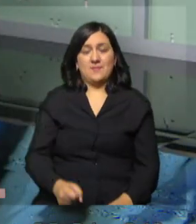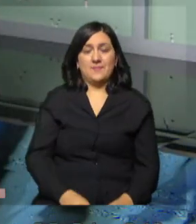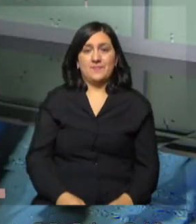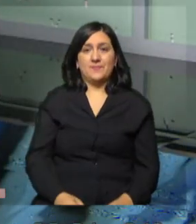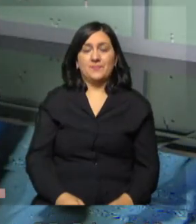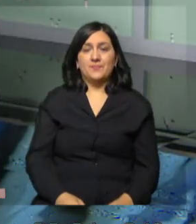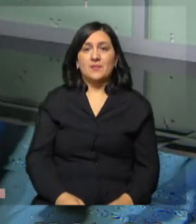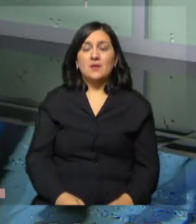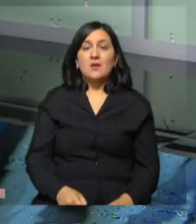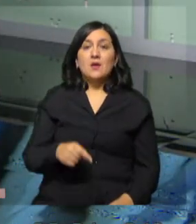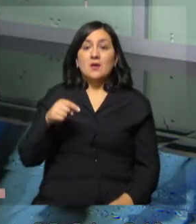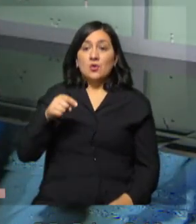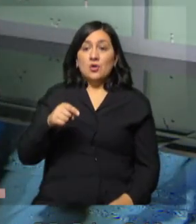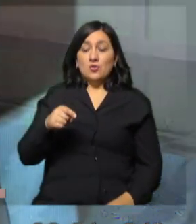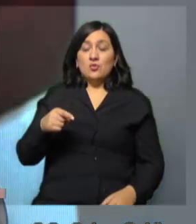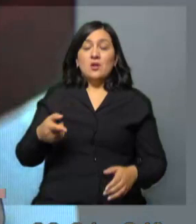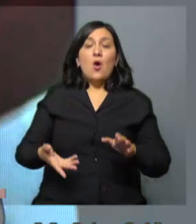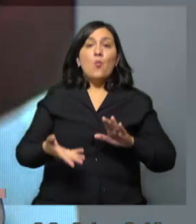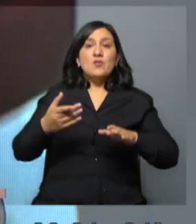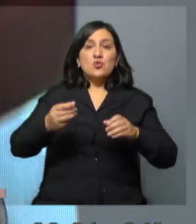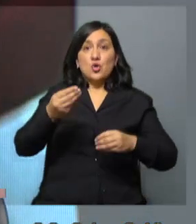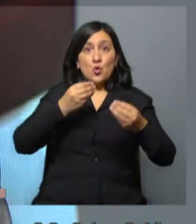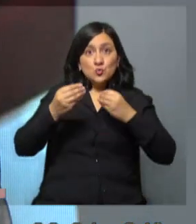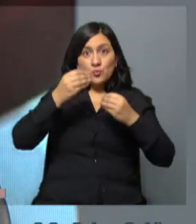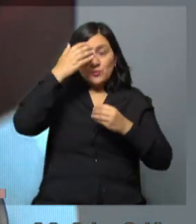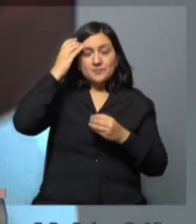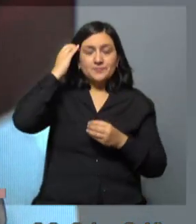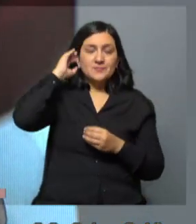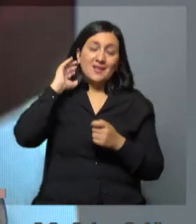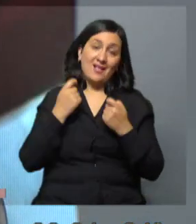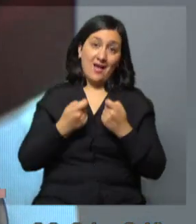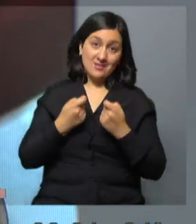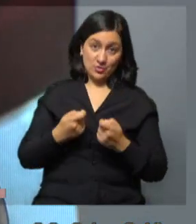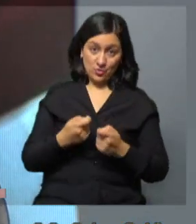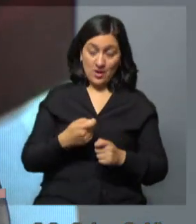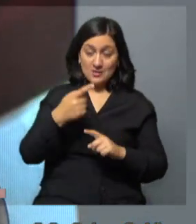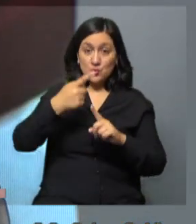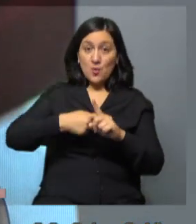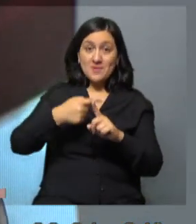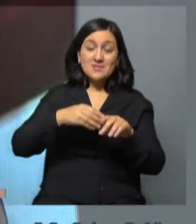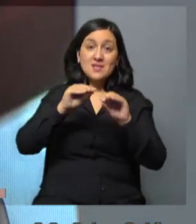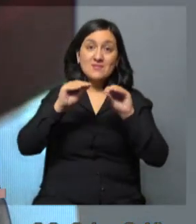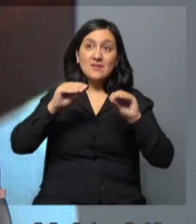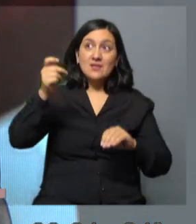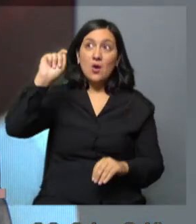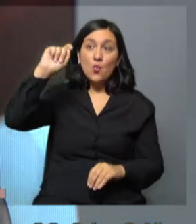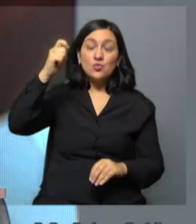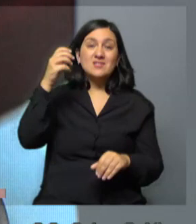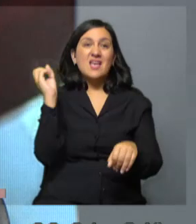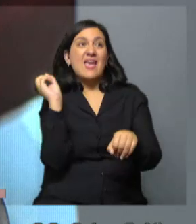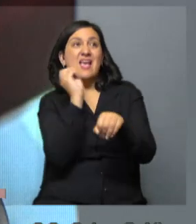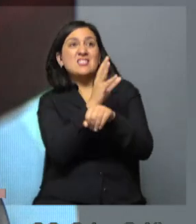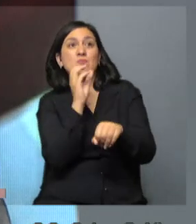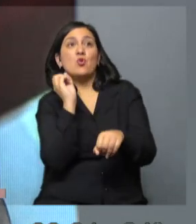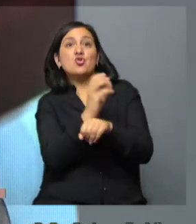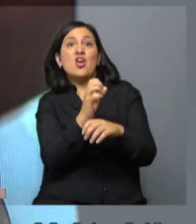y esto que tú decías, el aumento de consumo, hace unos meses se anunciaba por parte de la UTE que se había exportado. ¿Qué